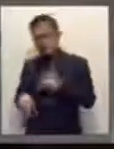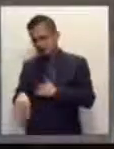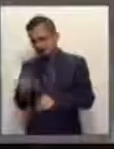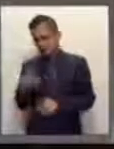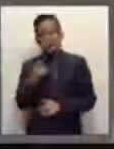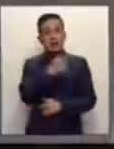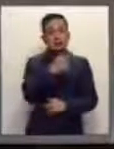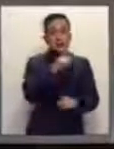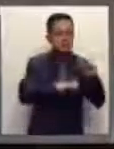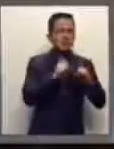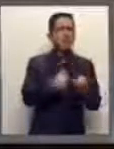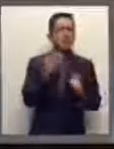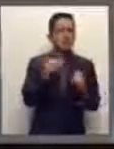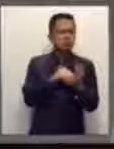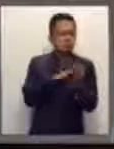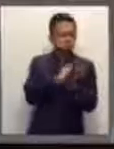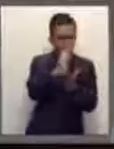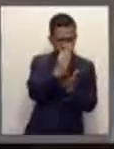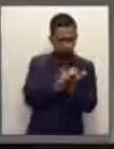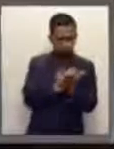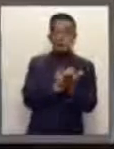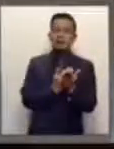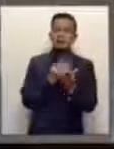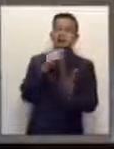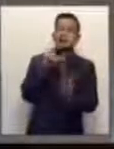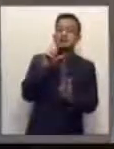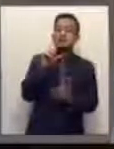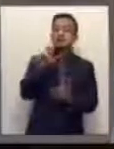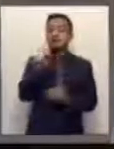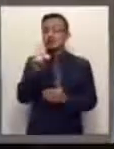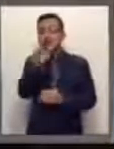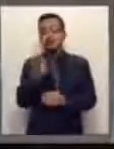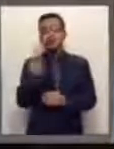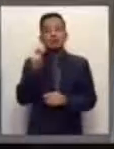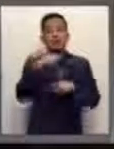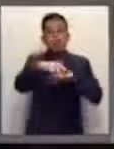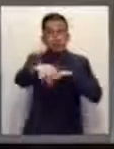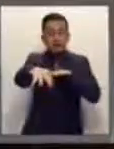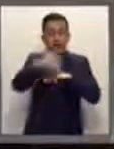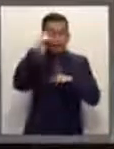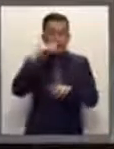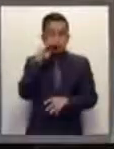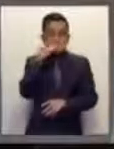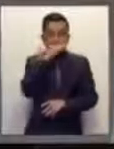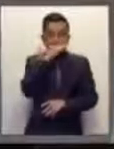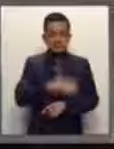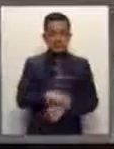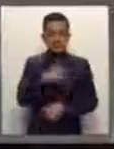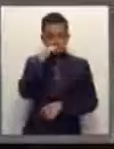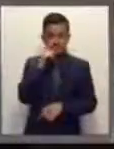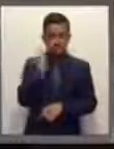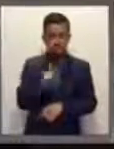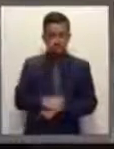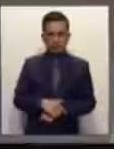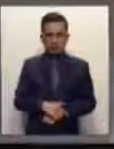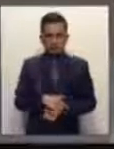inscribió el 80% de las semillas del maíz, del total de semillas que pudo certificar. Como ustedes escucharon, una de